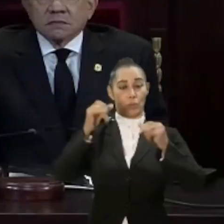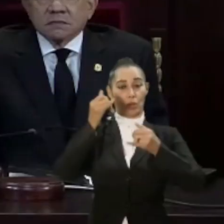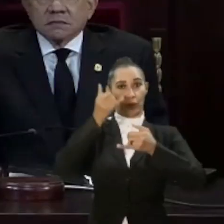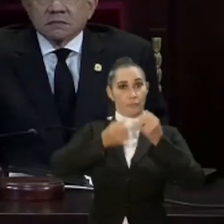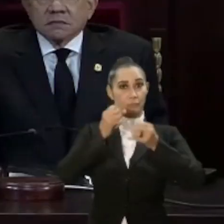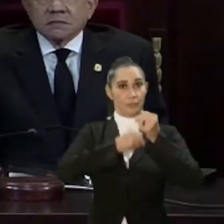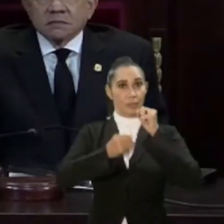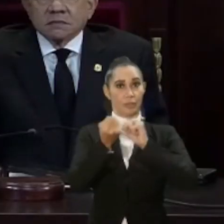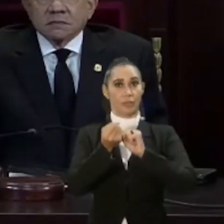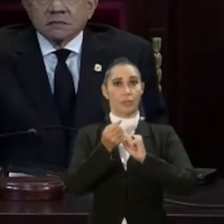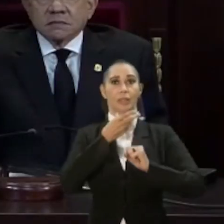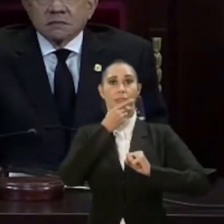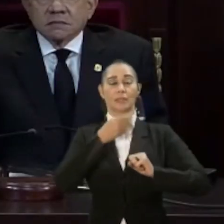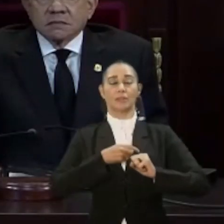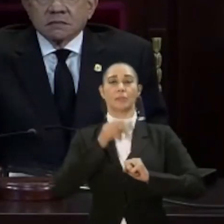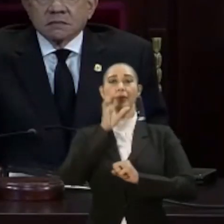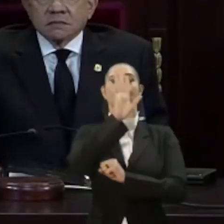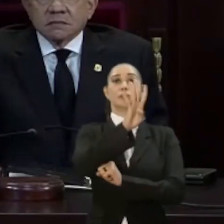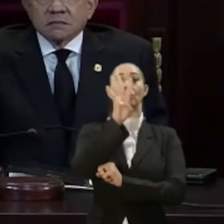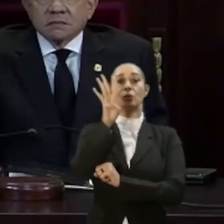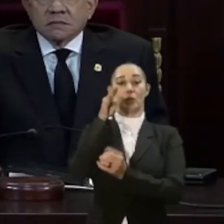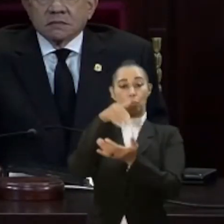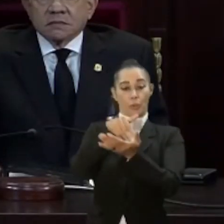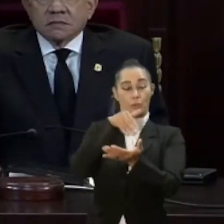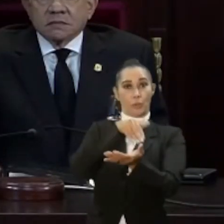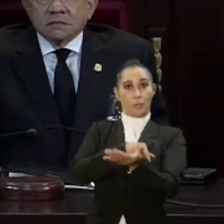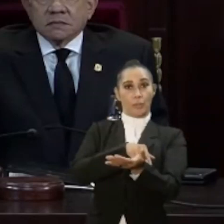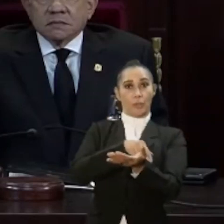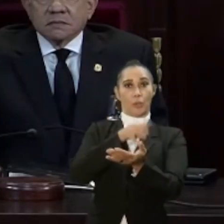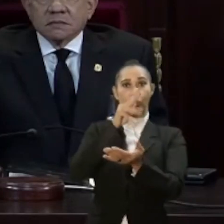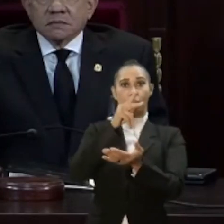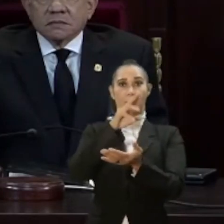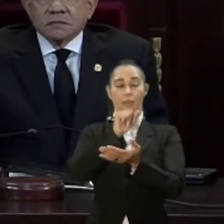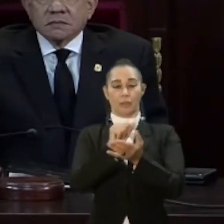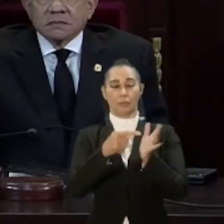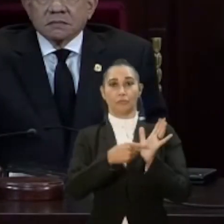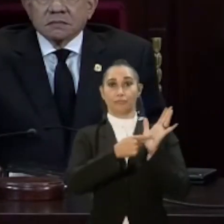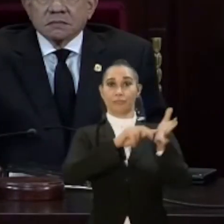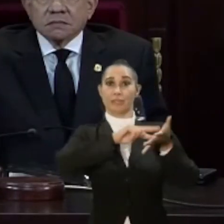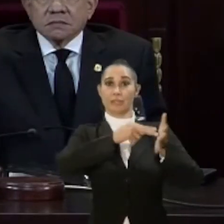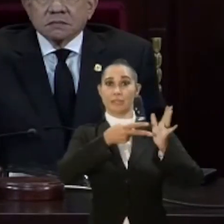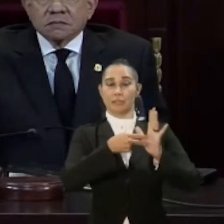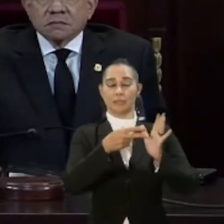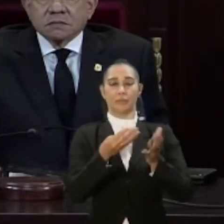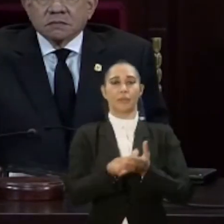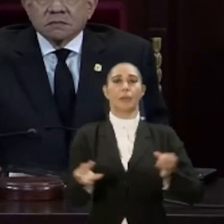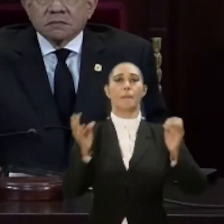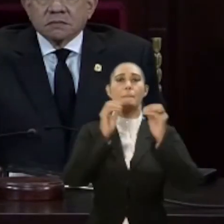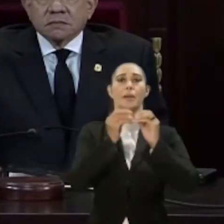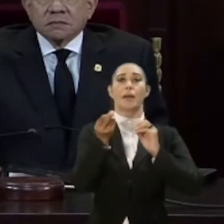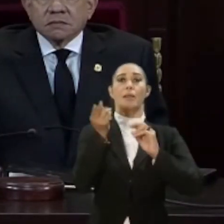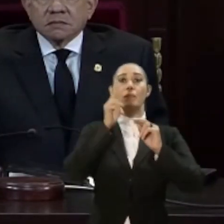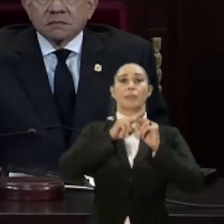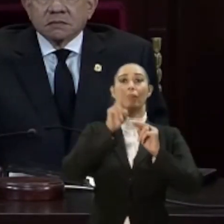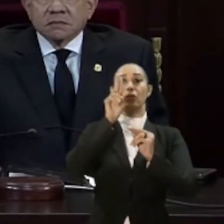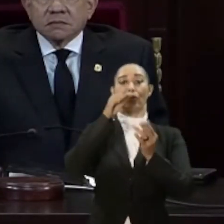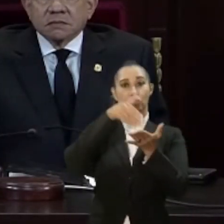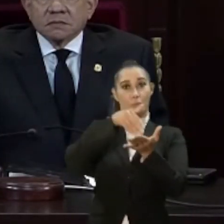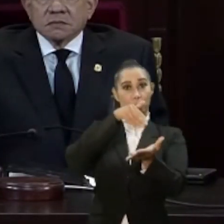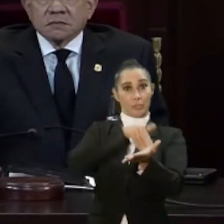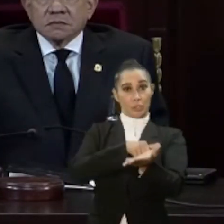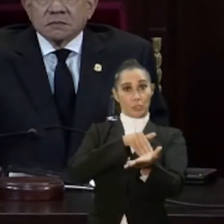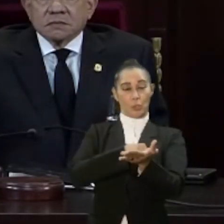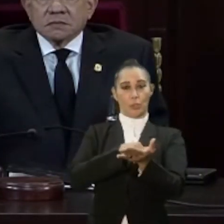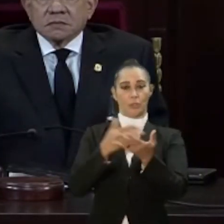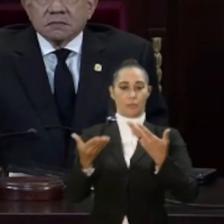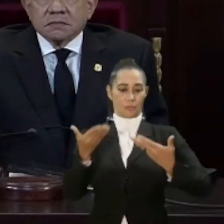diciembre 54 millones de metros cúbicos mes, lo que representa un incremento de más de 2 millones de metros cúbicos mes con